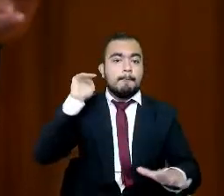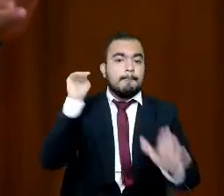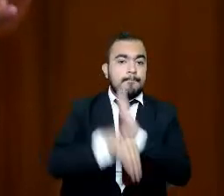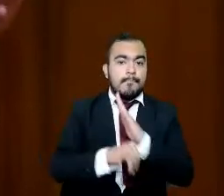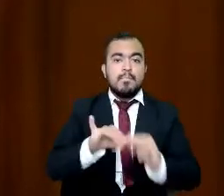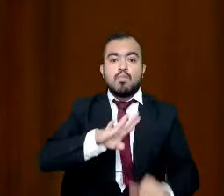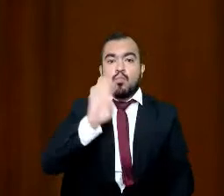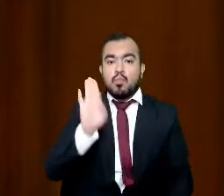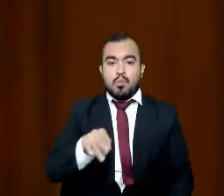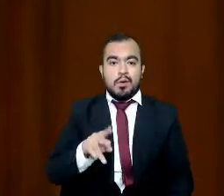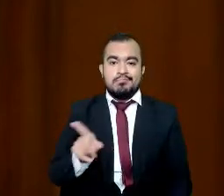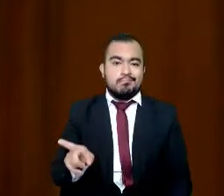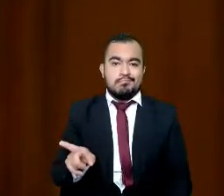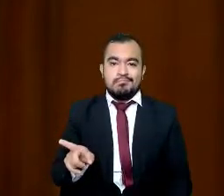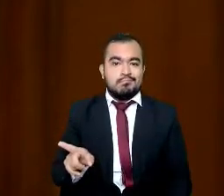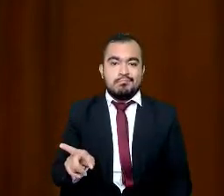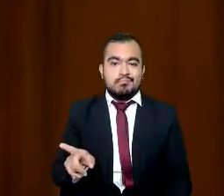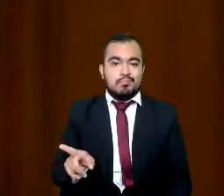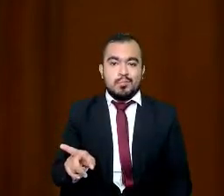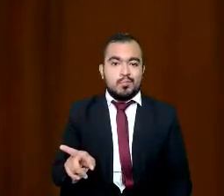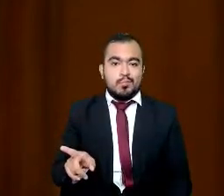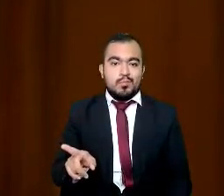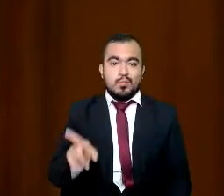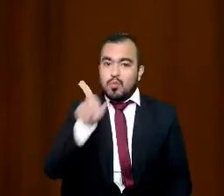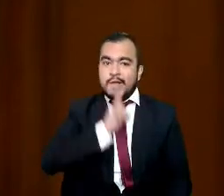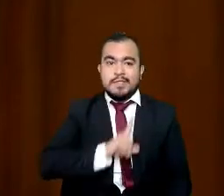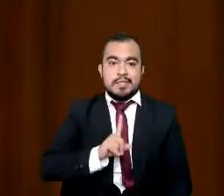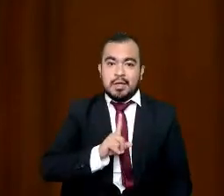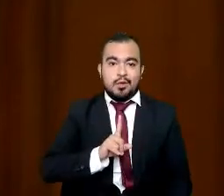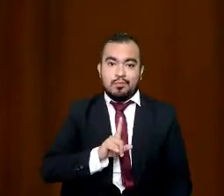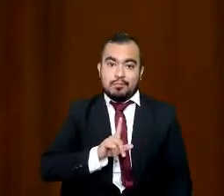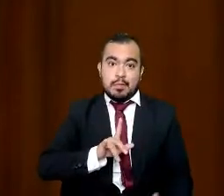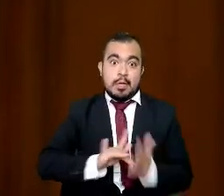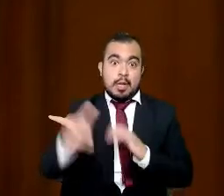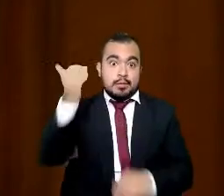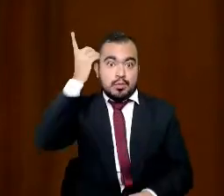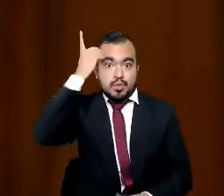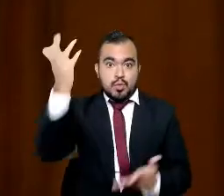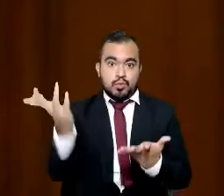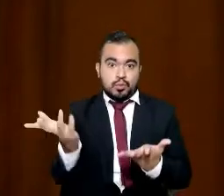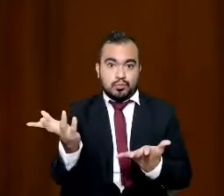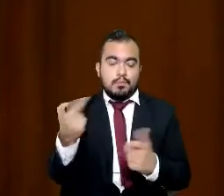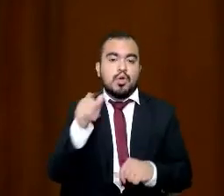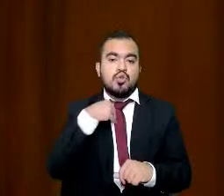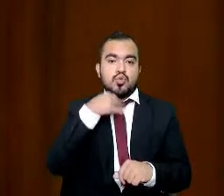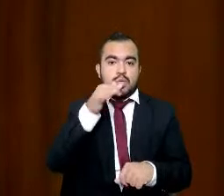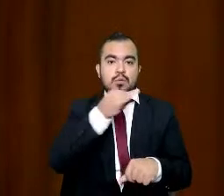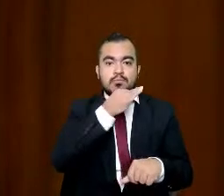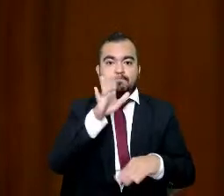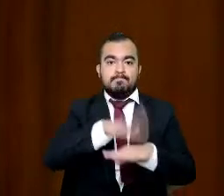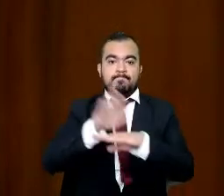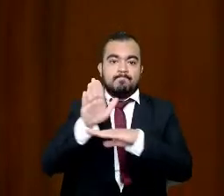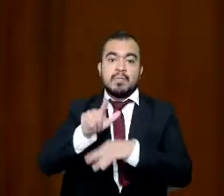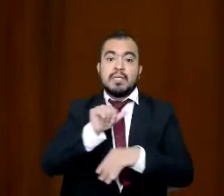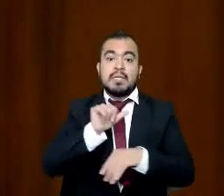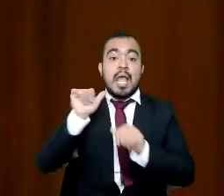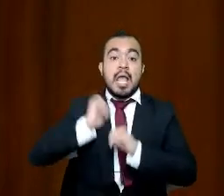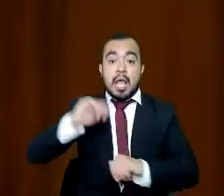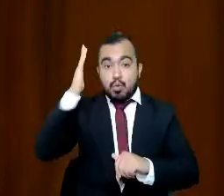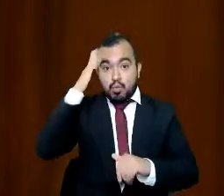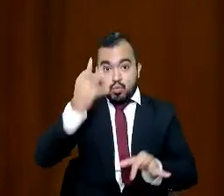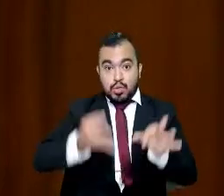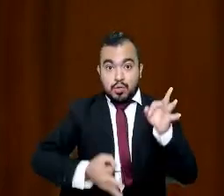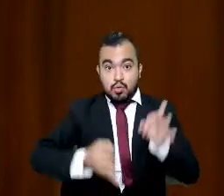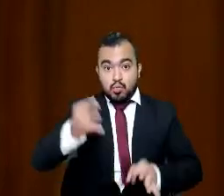es cierto, gracias a Dios, ¿no? Pero yo quiero llamar a las autoridades judiciales a que no